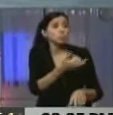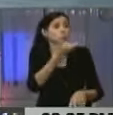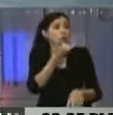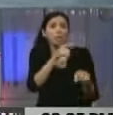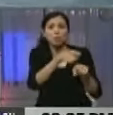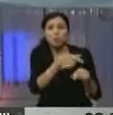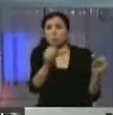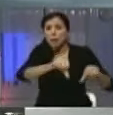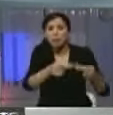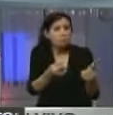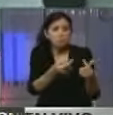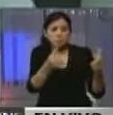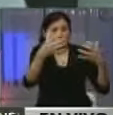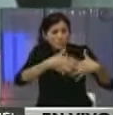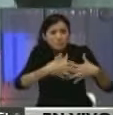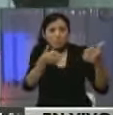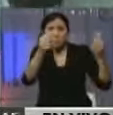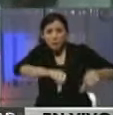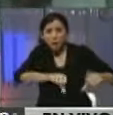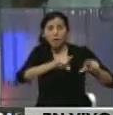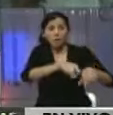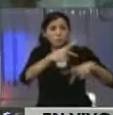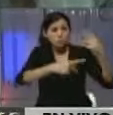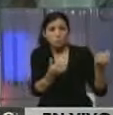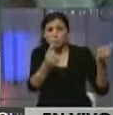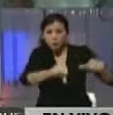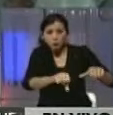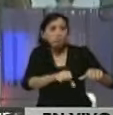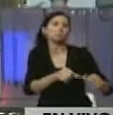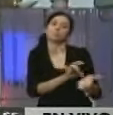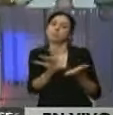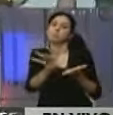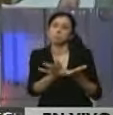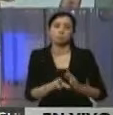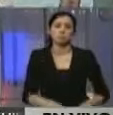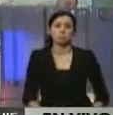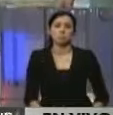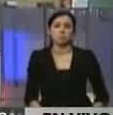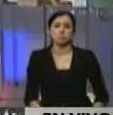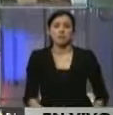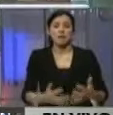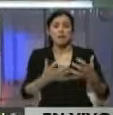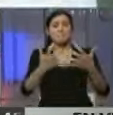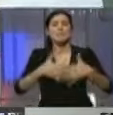de dañar la capacidad productiva de plantas